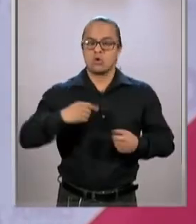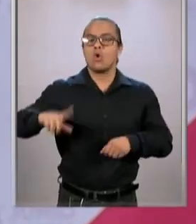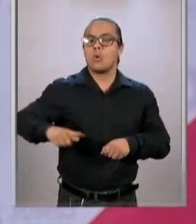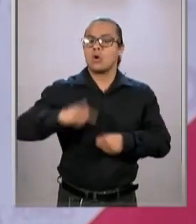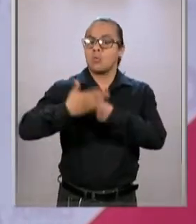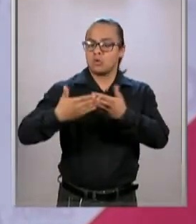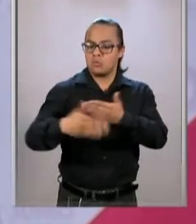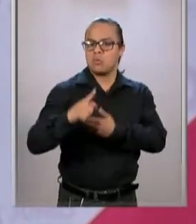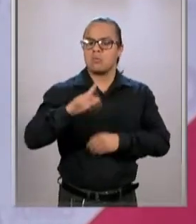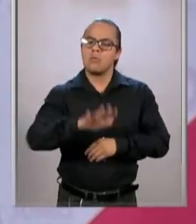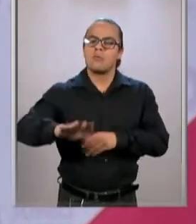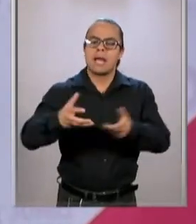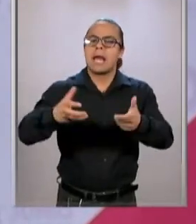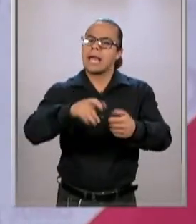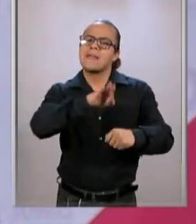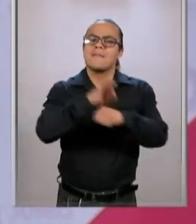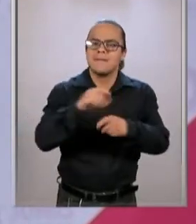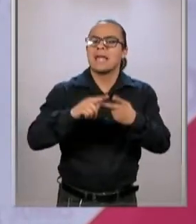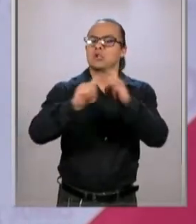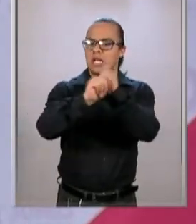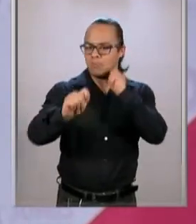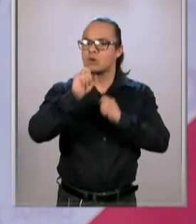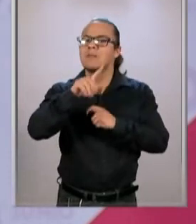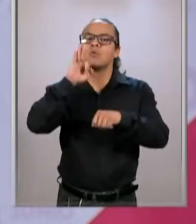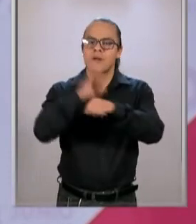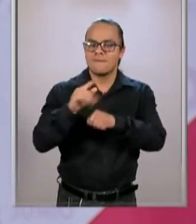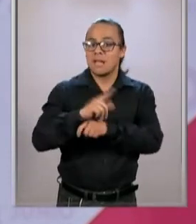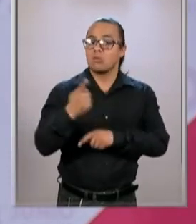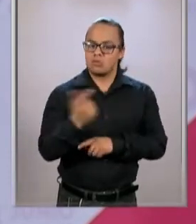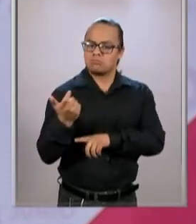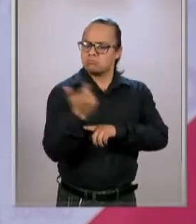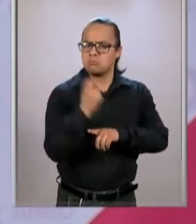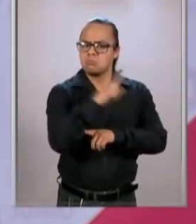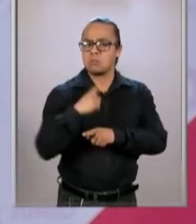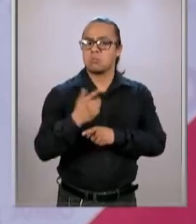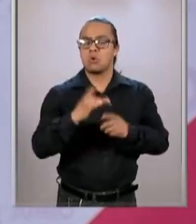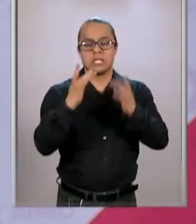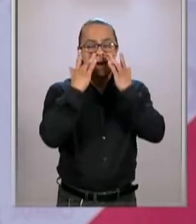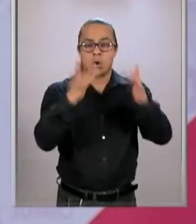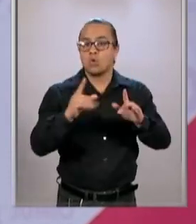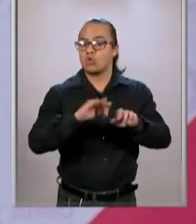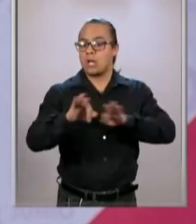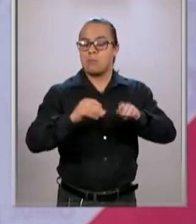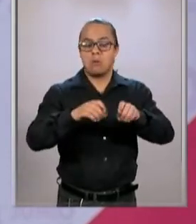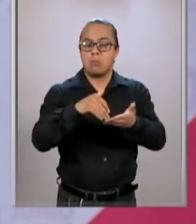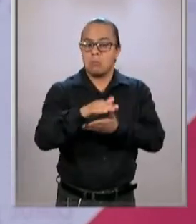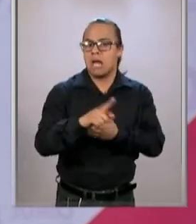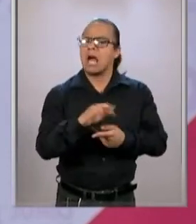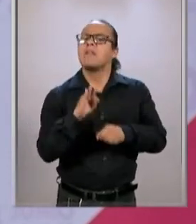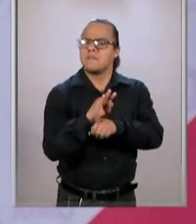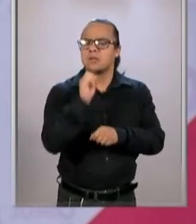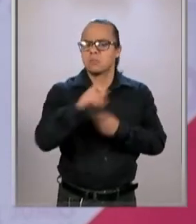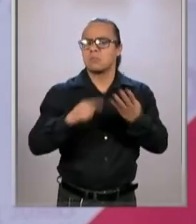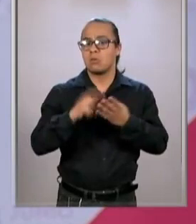mejorar la seguridad en las calles, en el transporte. Voy a proteger tu ingreso con el seguro de desempleo. Voy a impulsar tu economía con el salario